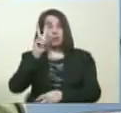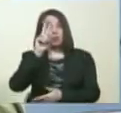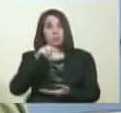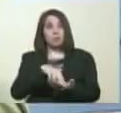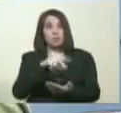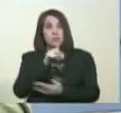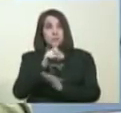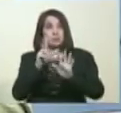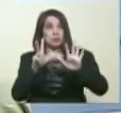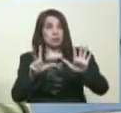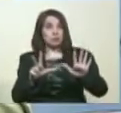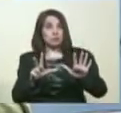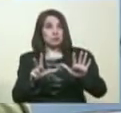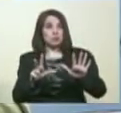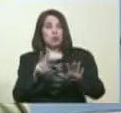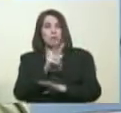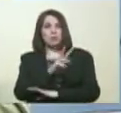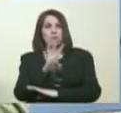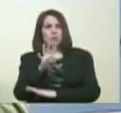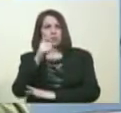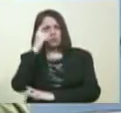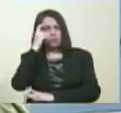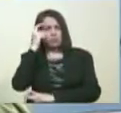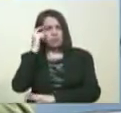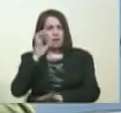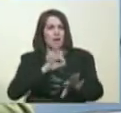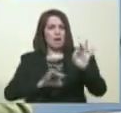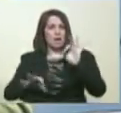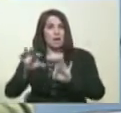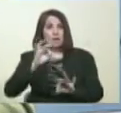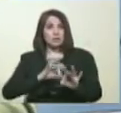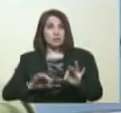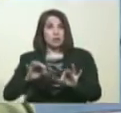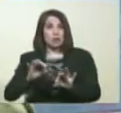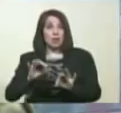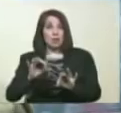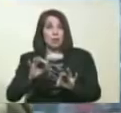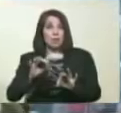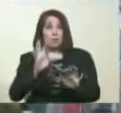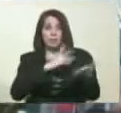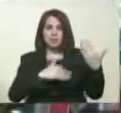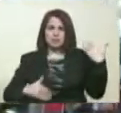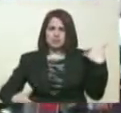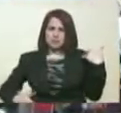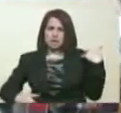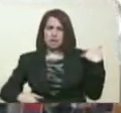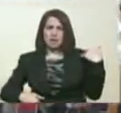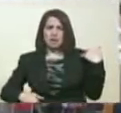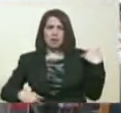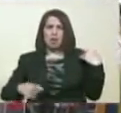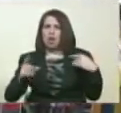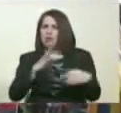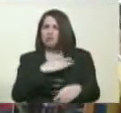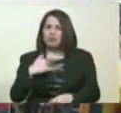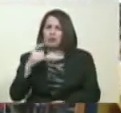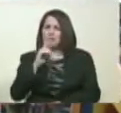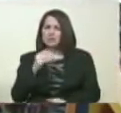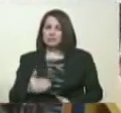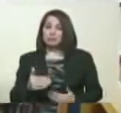2018 apenas a 24 días de las elecciones presidenciales. No quise posponerla más,